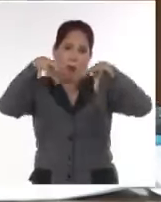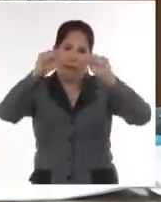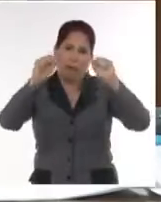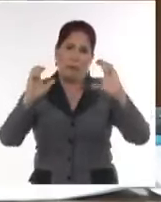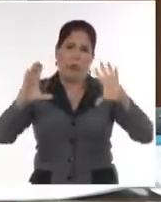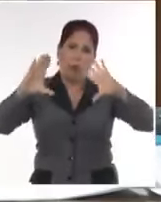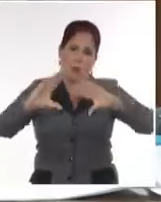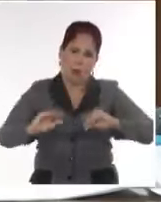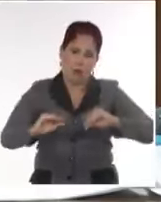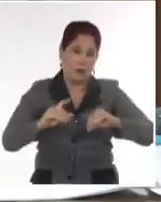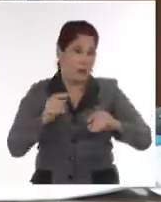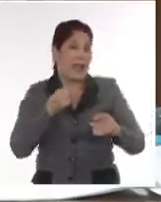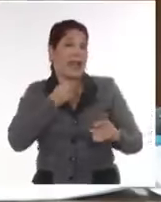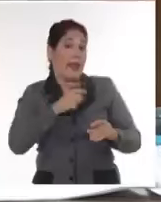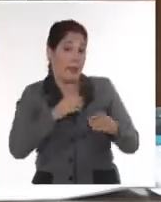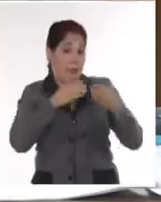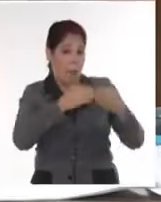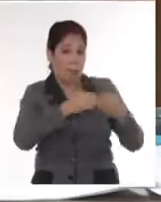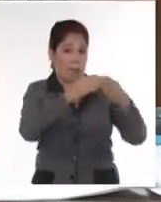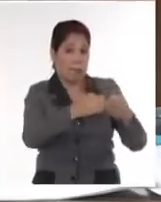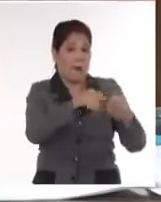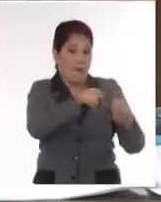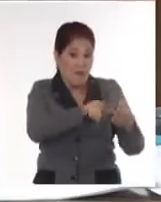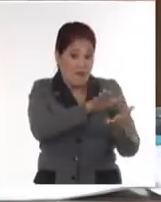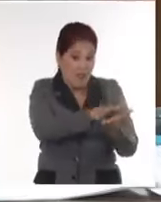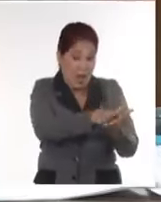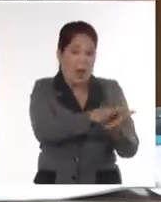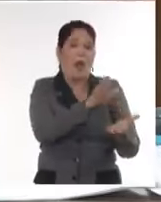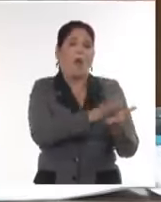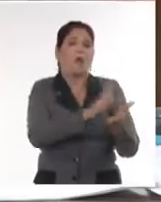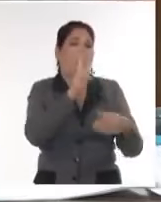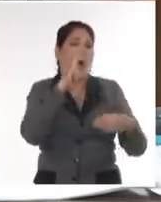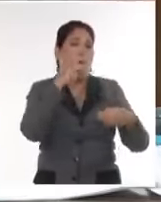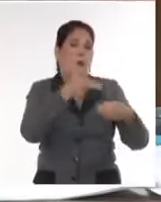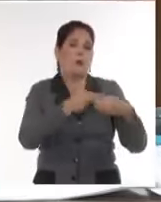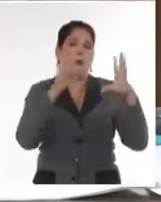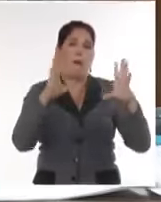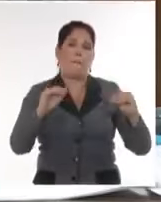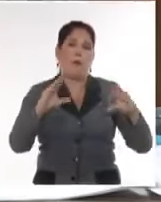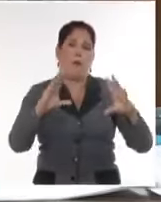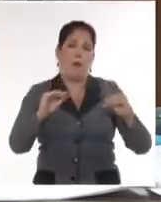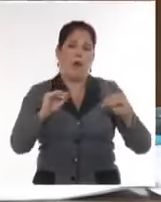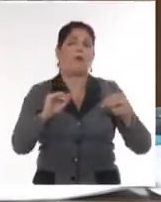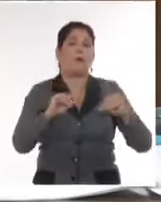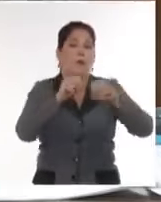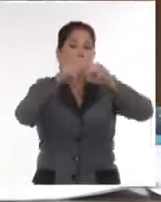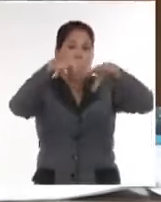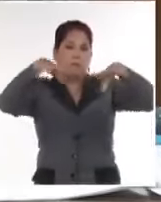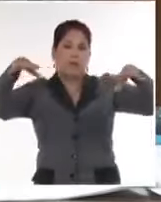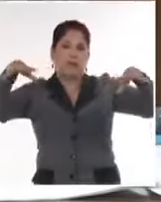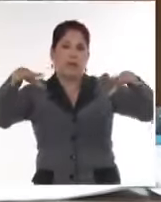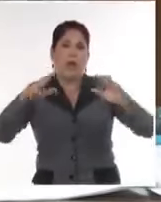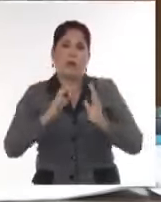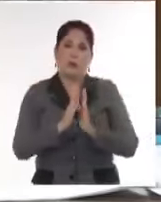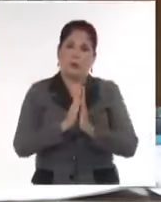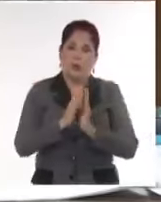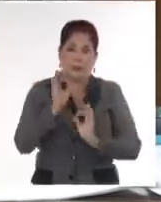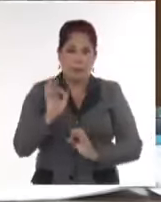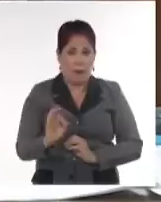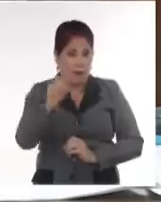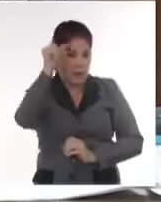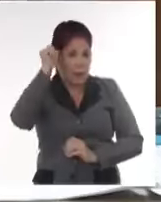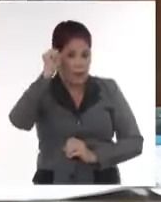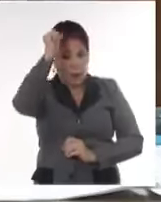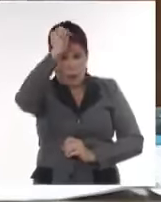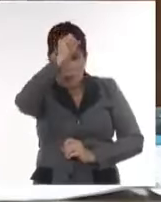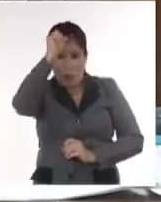las horas fundamentales de descanso del pueblo se pueda tener con electricidad. Particularmente este fin de semana, ¿qué